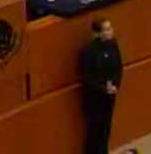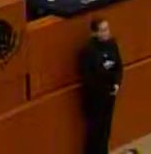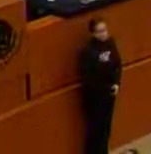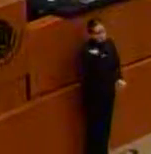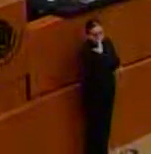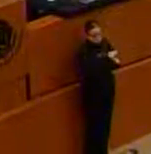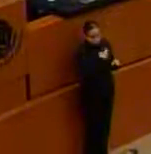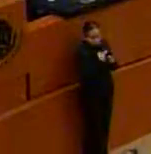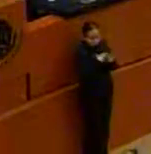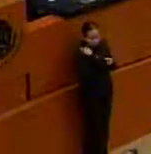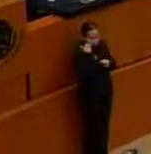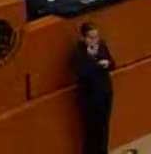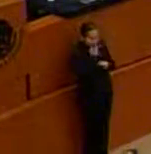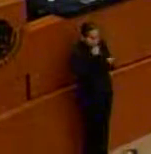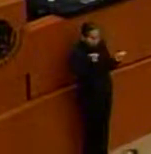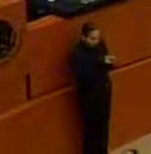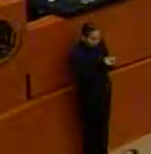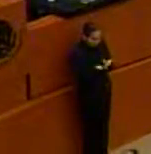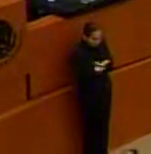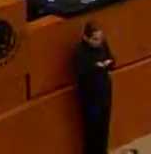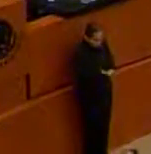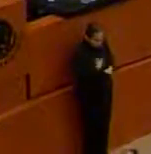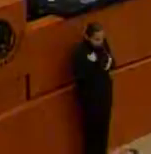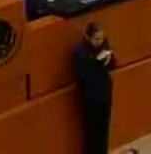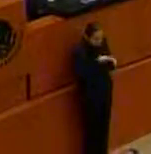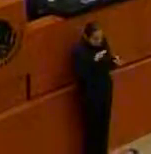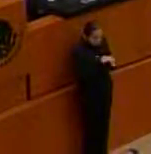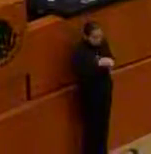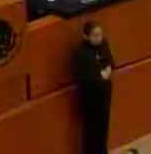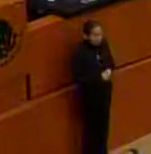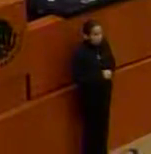Pero un segundo caso que yo quería traer a colación